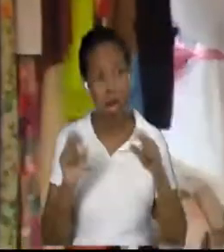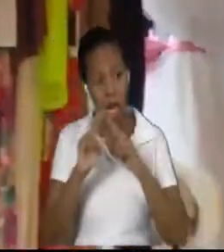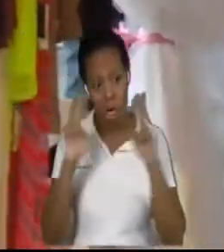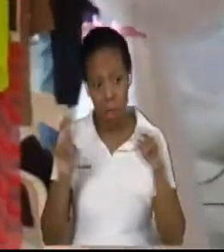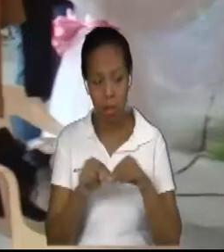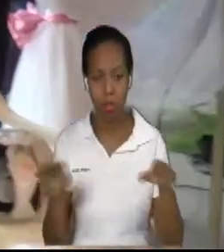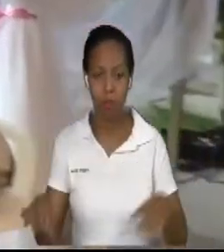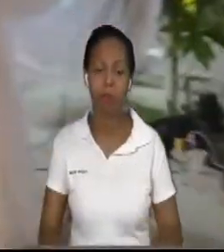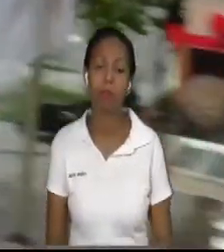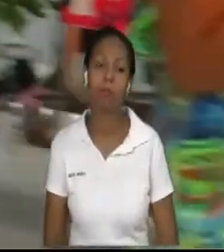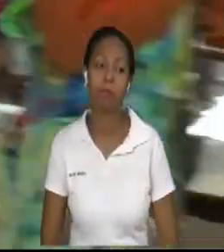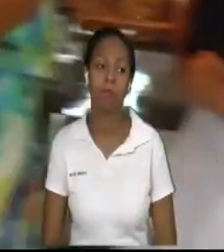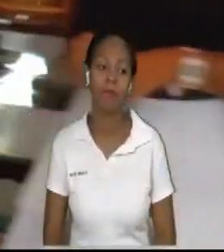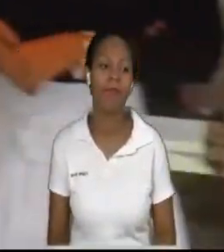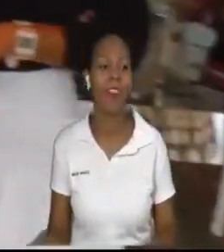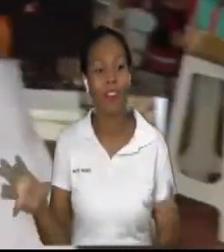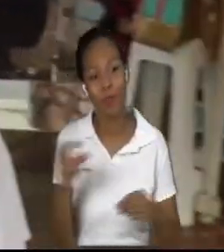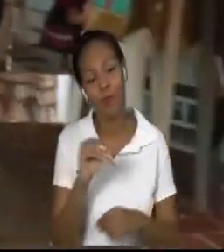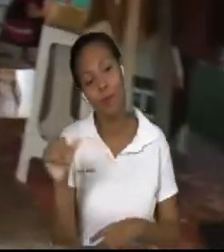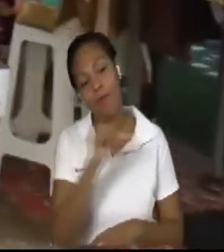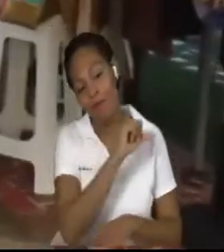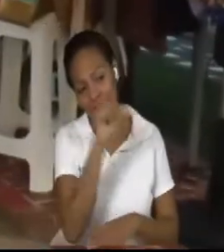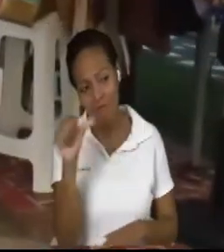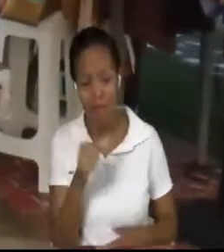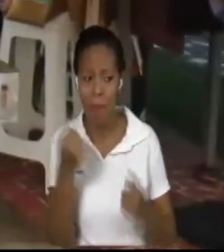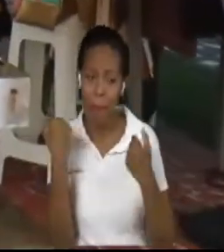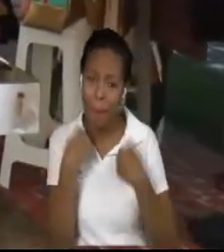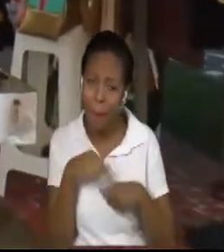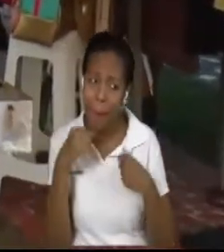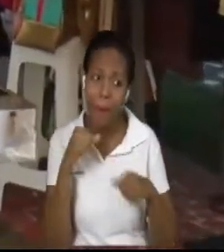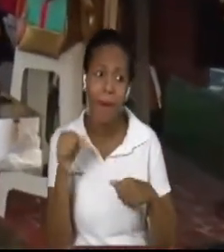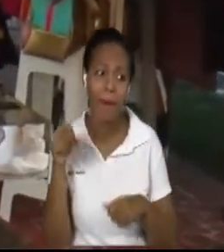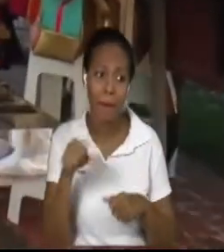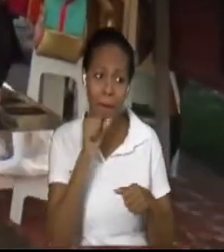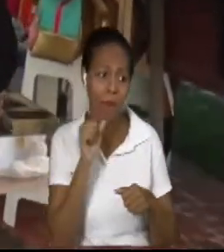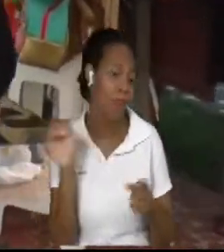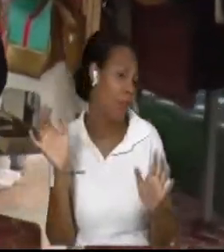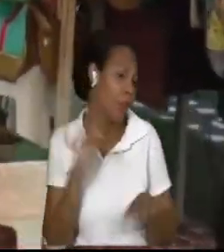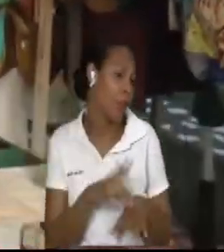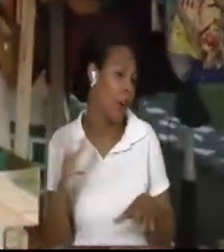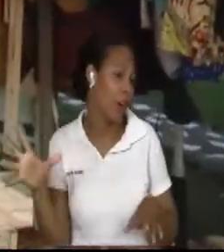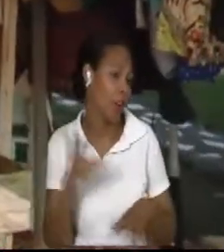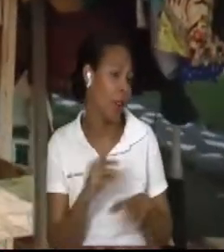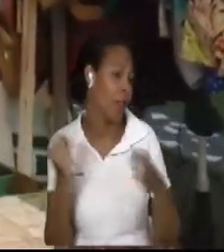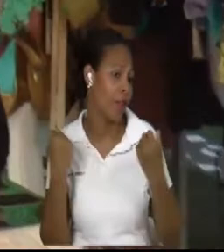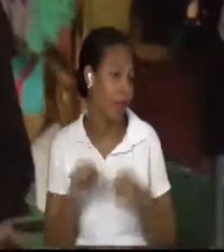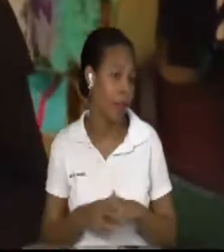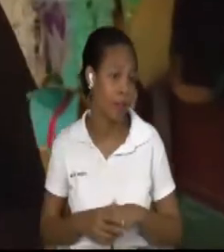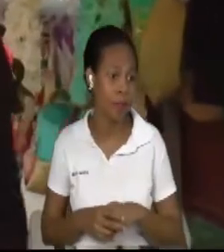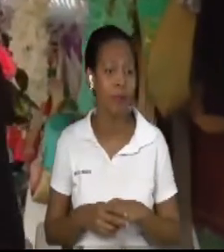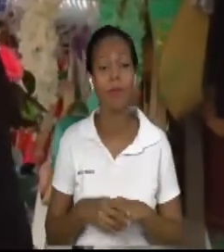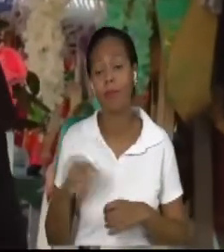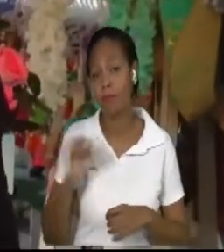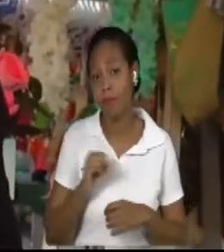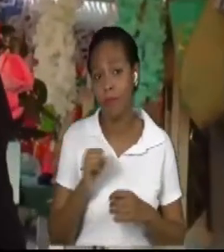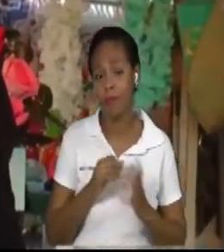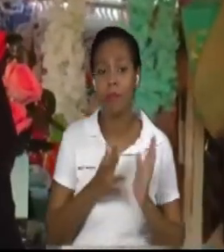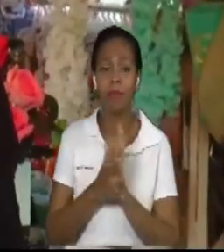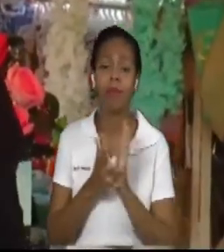mensaje a todas las madres luchadoras en Barranca Bermeja, porque a todas nos toca luchar. Bueno, un mensaje